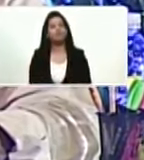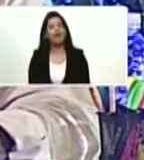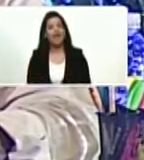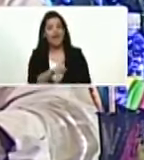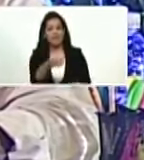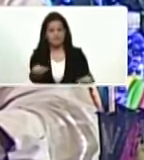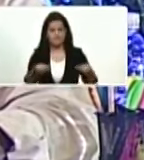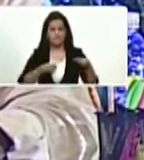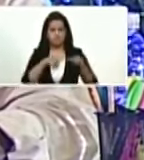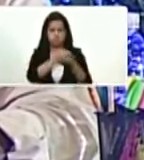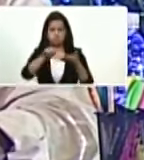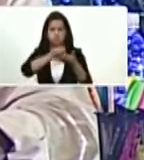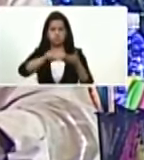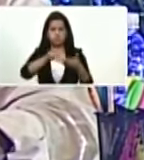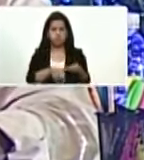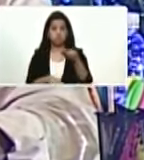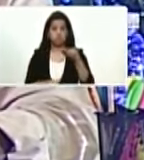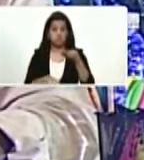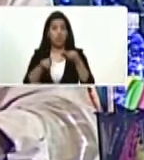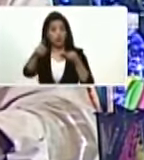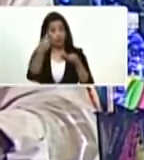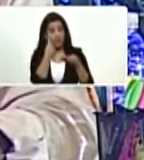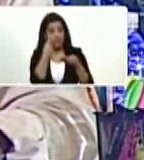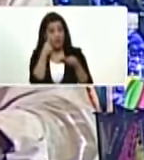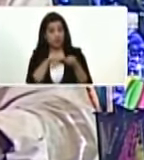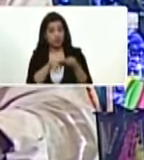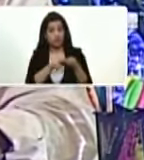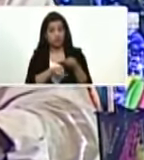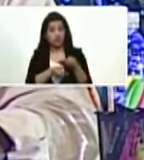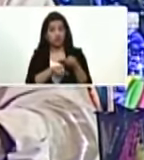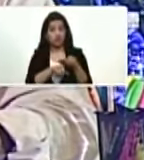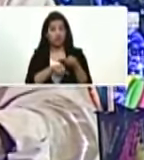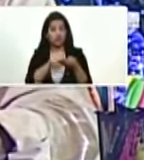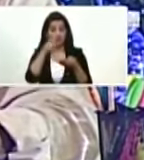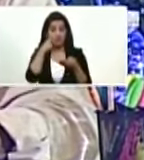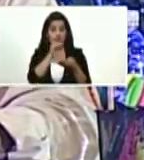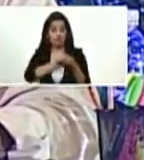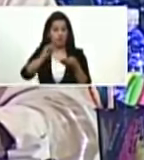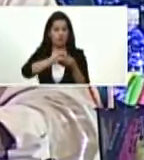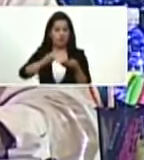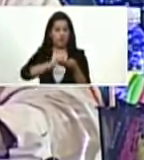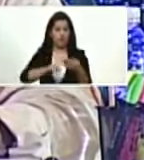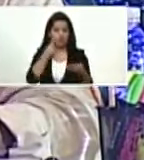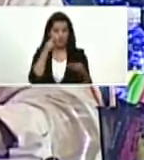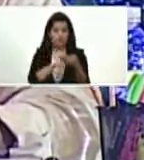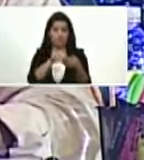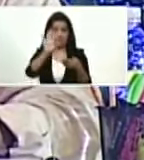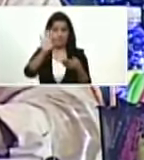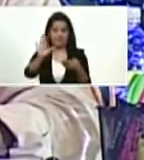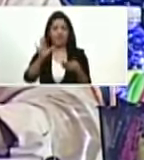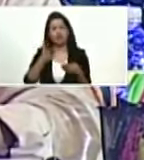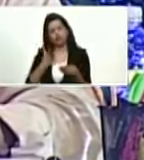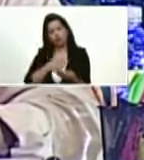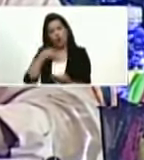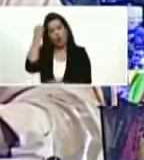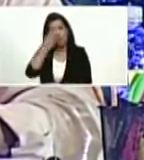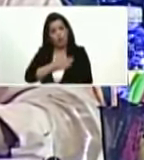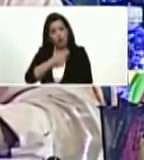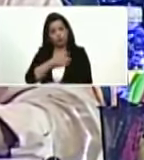aquí para que ustedes vean hasta dónde llega el pensamiento de quienes escriben esto, pues. Es una crítica a nosotros